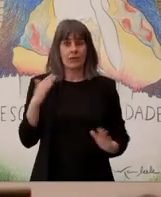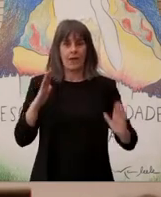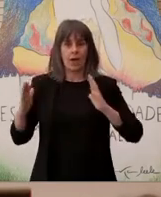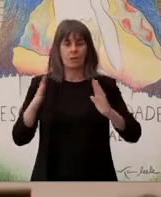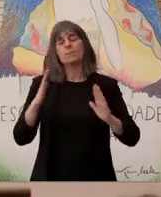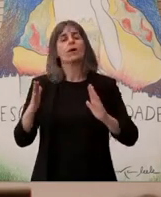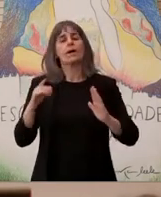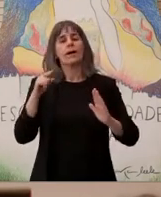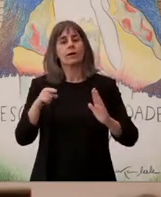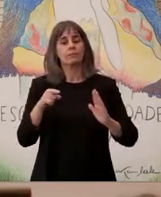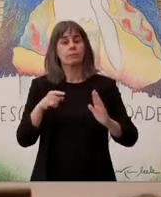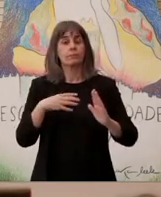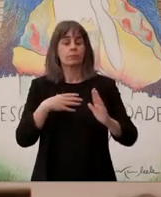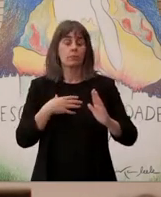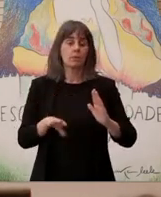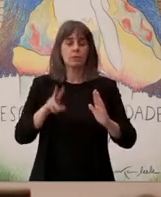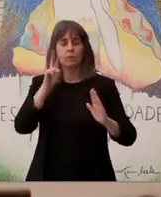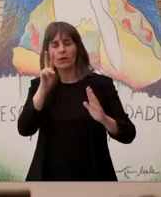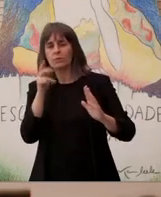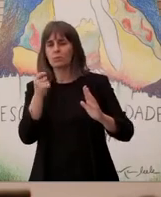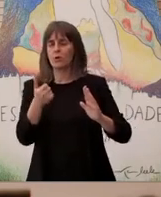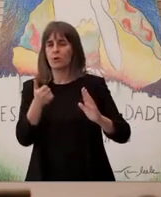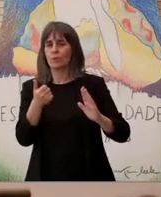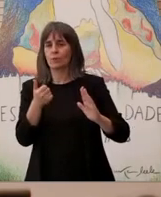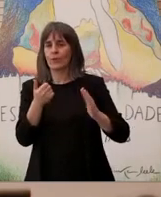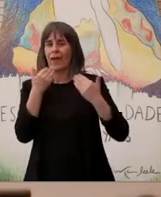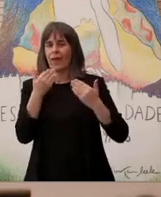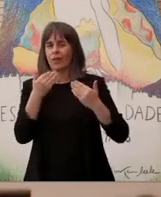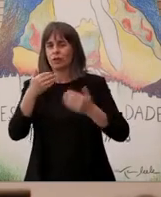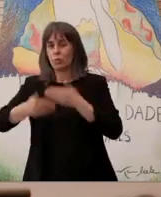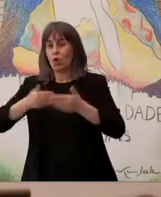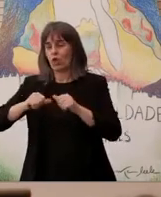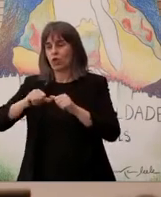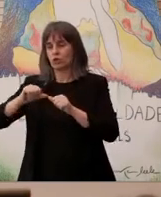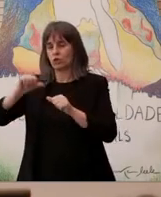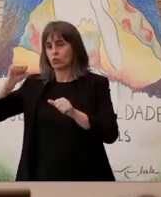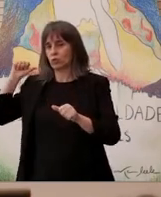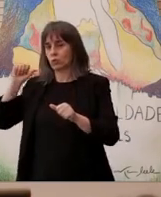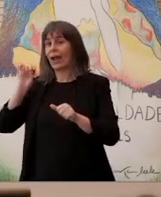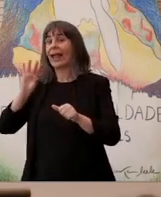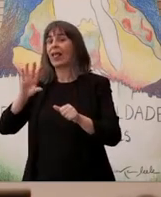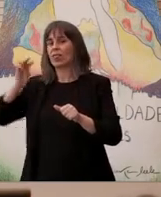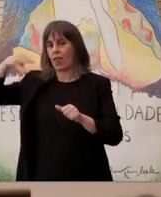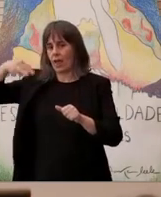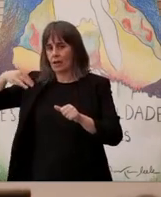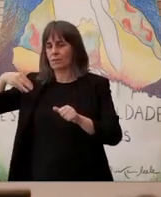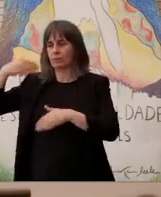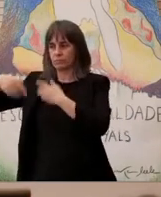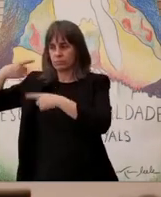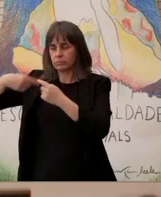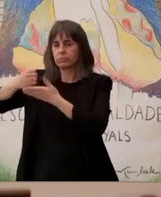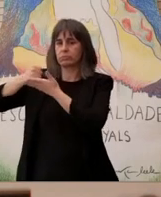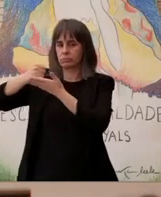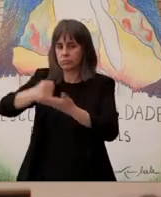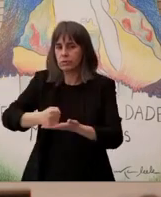después podemos ver que un poco cerdeiros de todo proceso de movimiento o que aconteció en Santiago aconteció